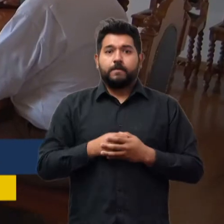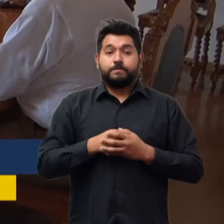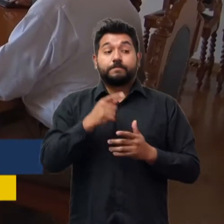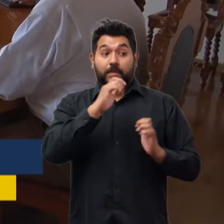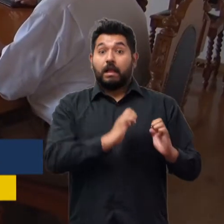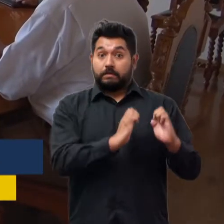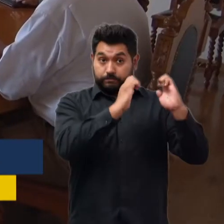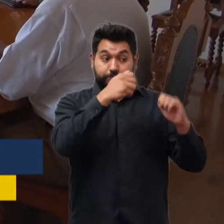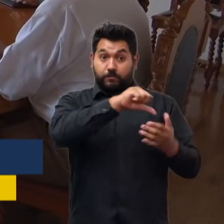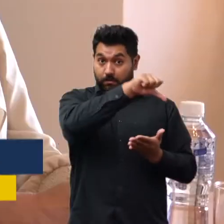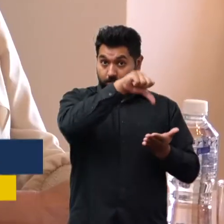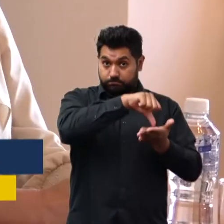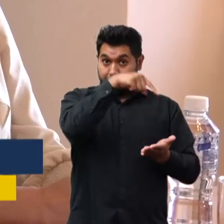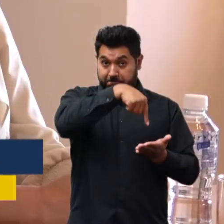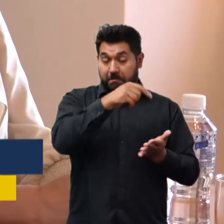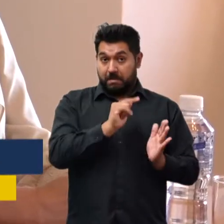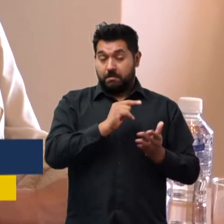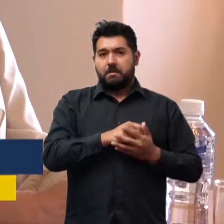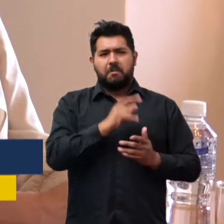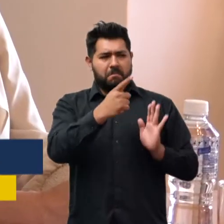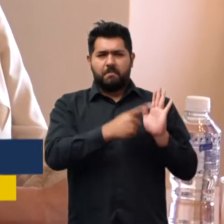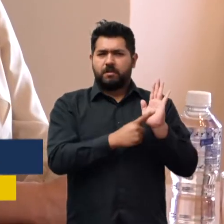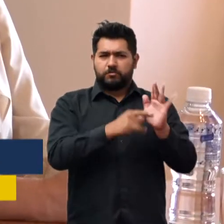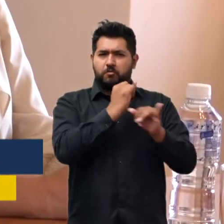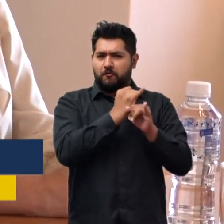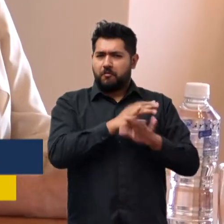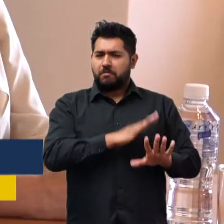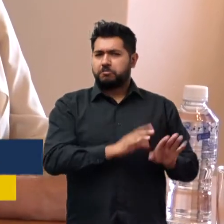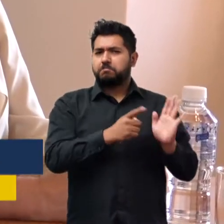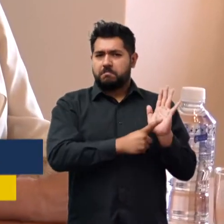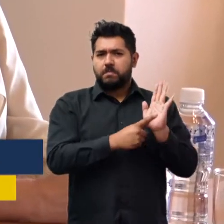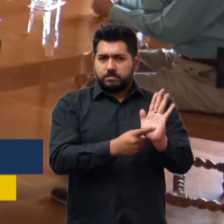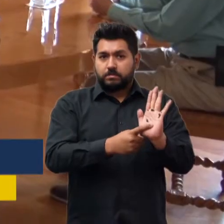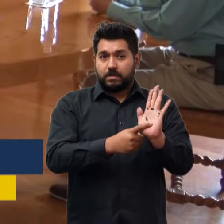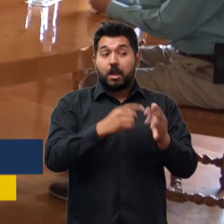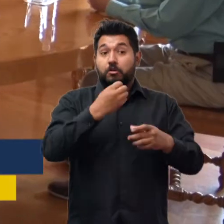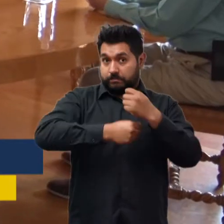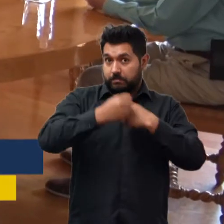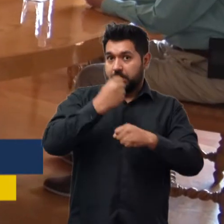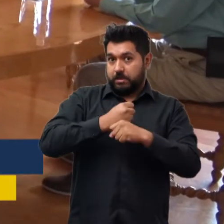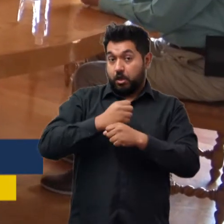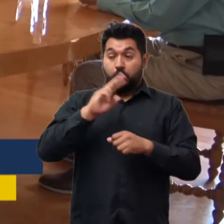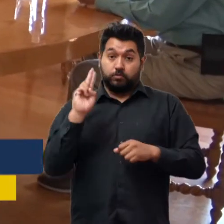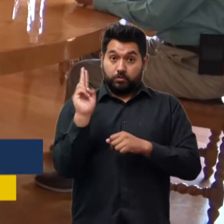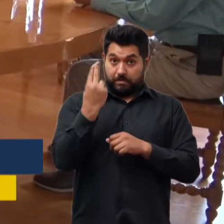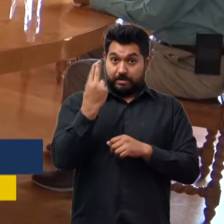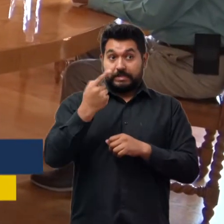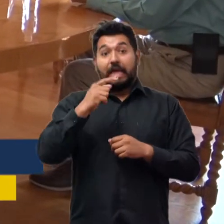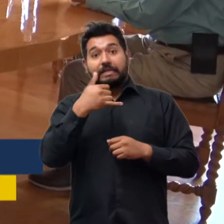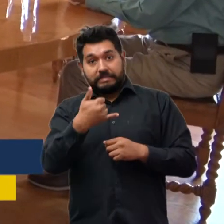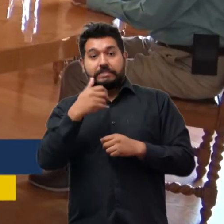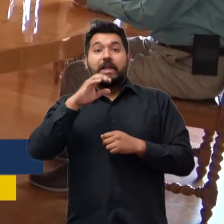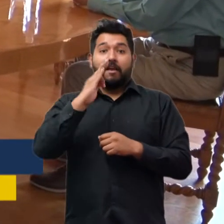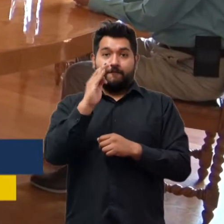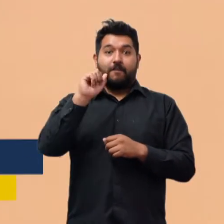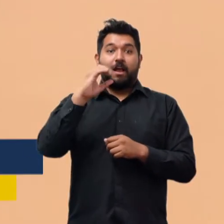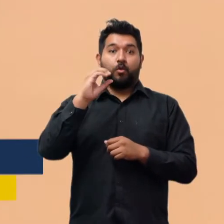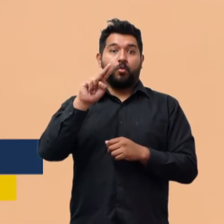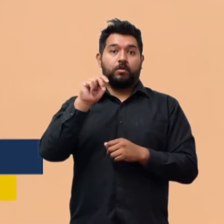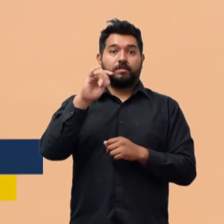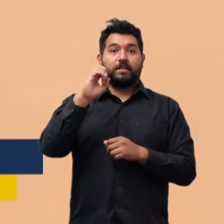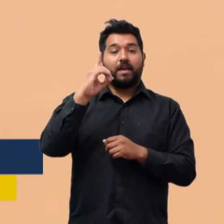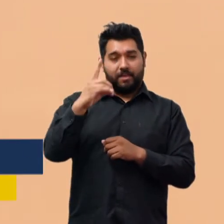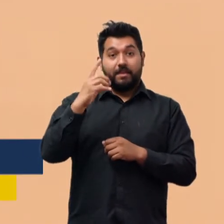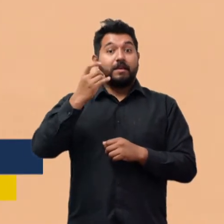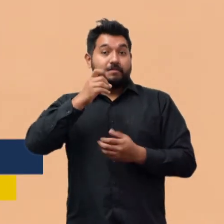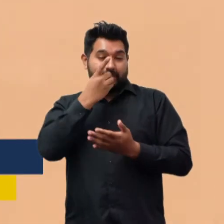instituciones. Durante este encuentro, sostenido en el edificio central, se presentó un informe de actividades del año pasado en el que la universidad, a través